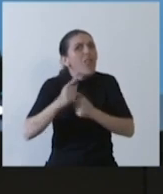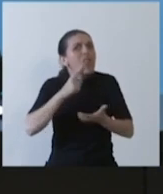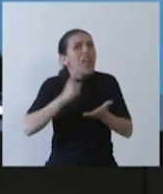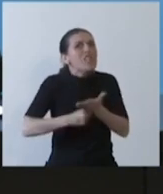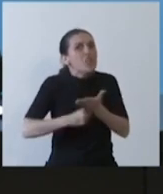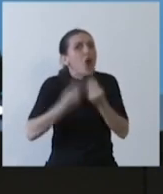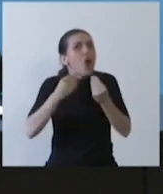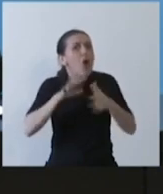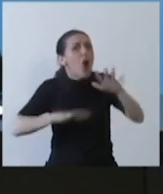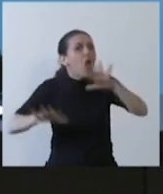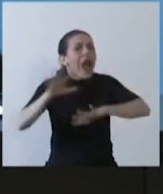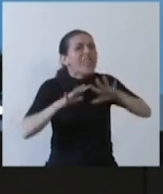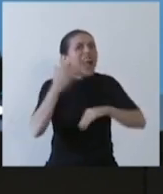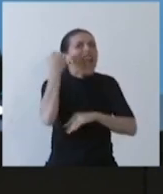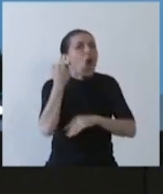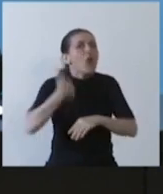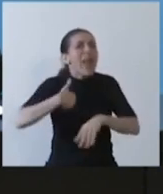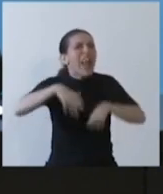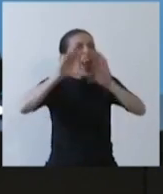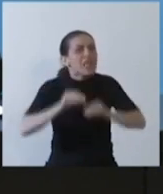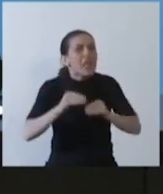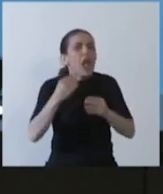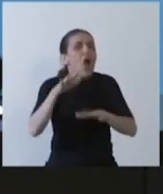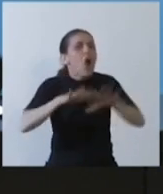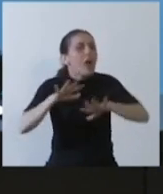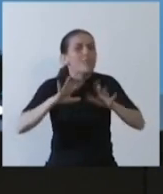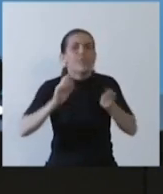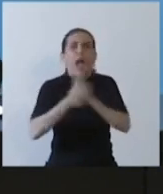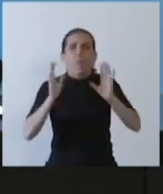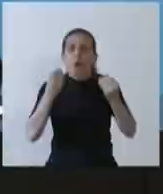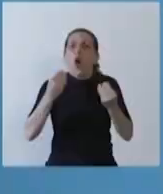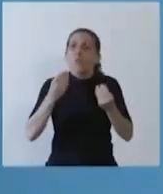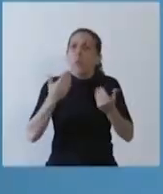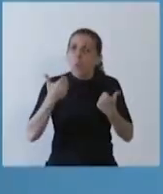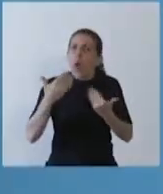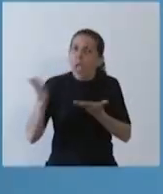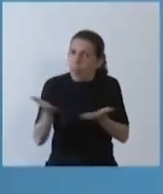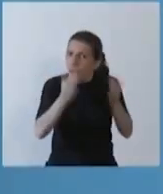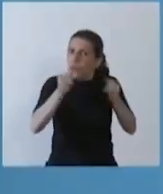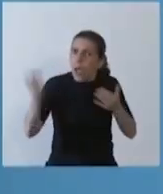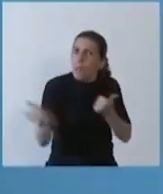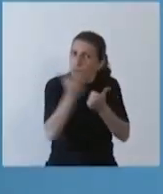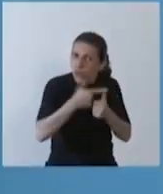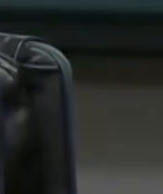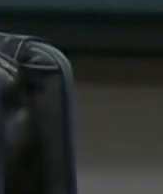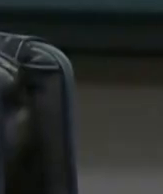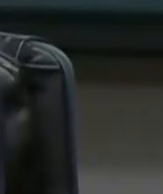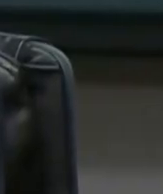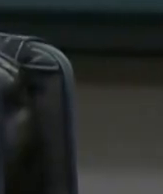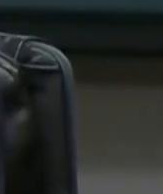va a organizar el sistema económico garantizando justamente que se va a poder producir que va a poder haber trabajo y que va a haber abastecimiento